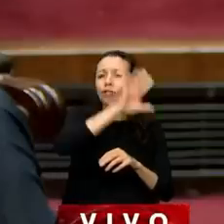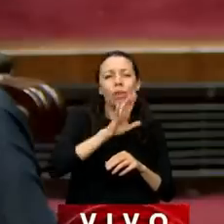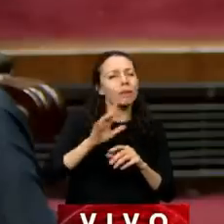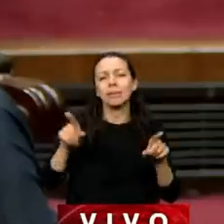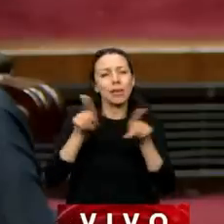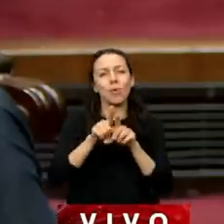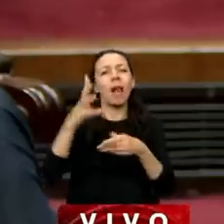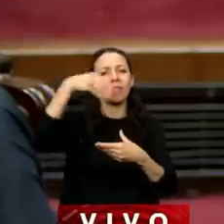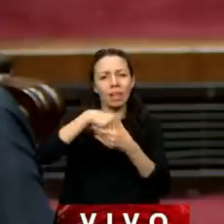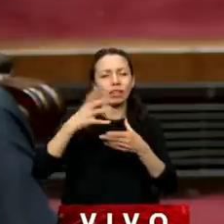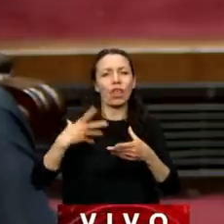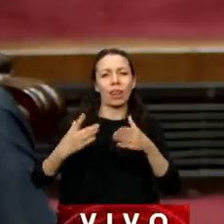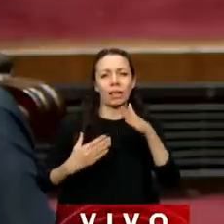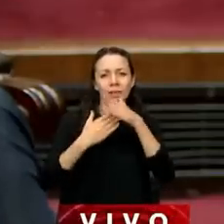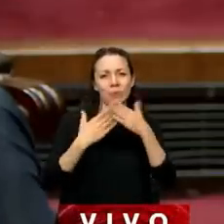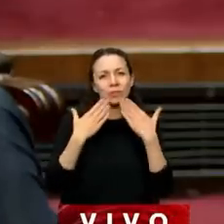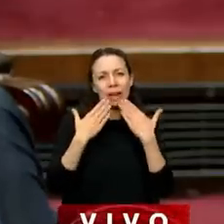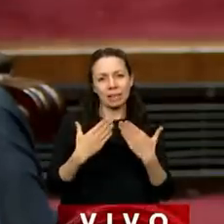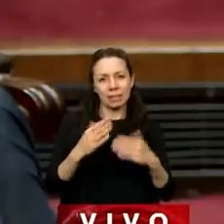gracias, presidente.